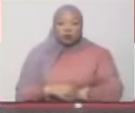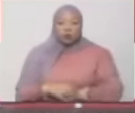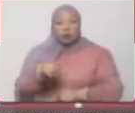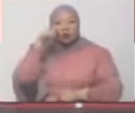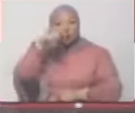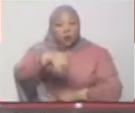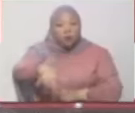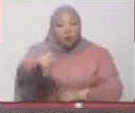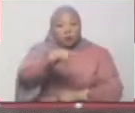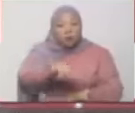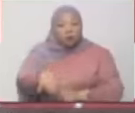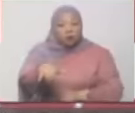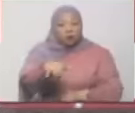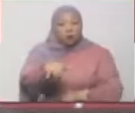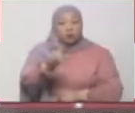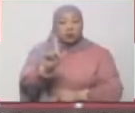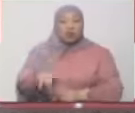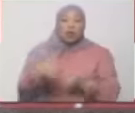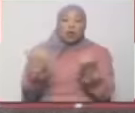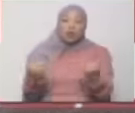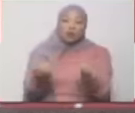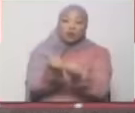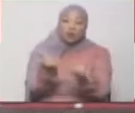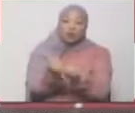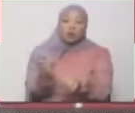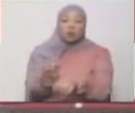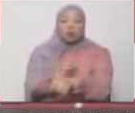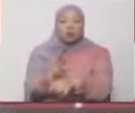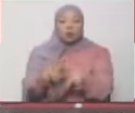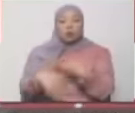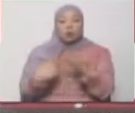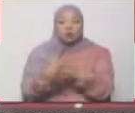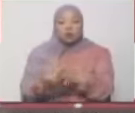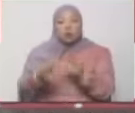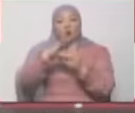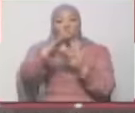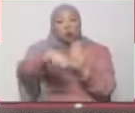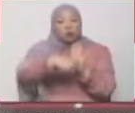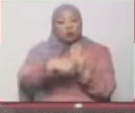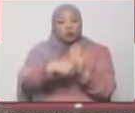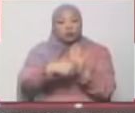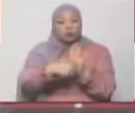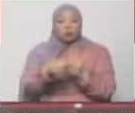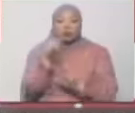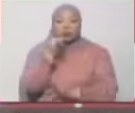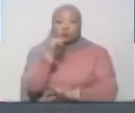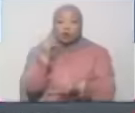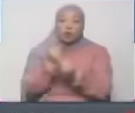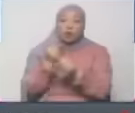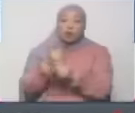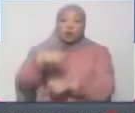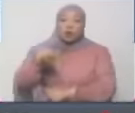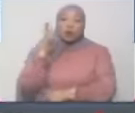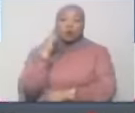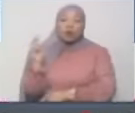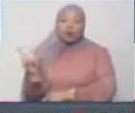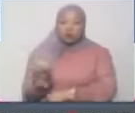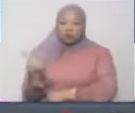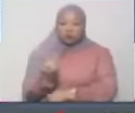popular y la vigencia plena de la Constitución soberanísima de la República Bolivariana de